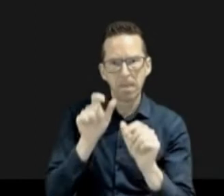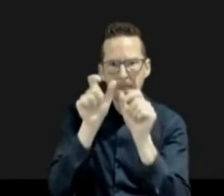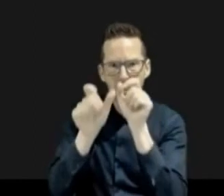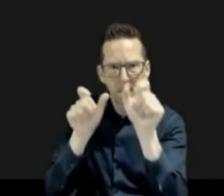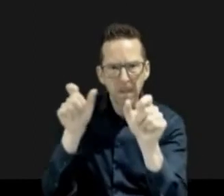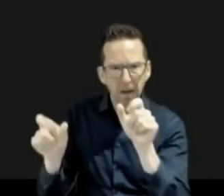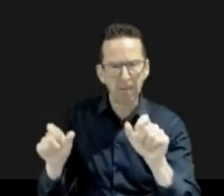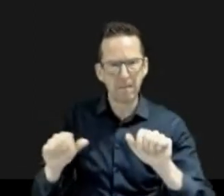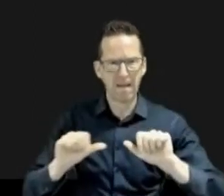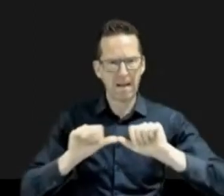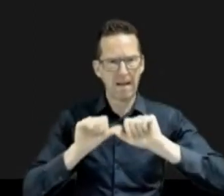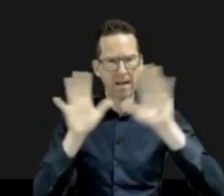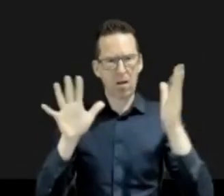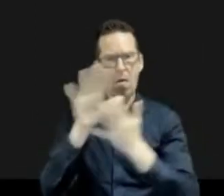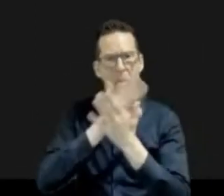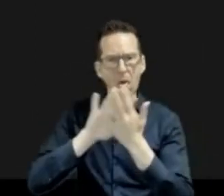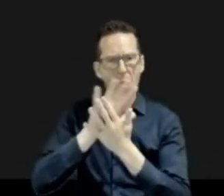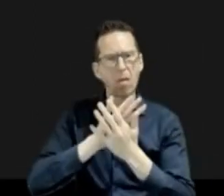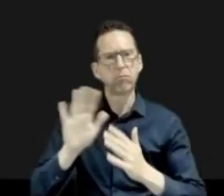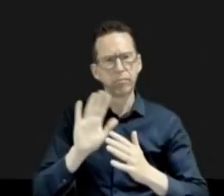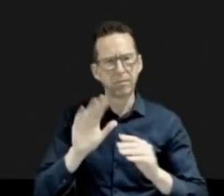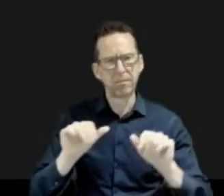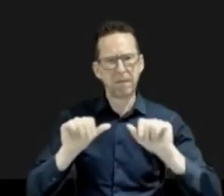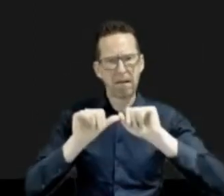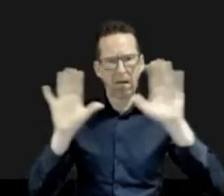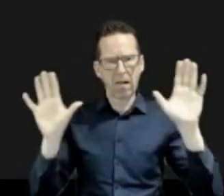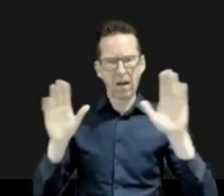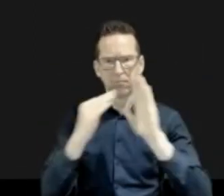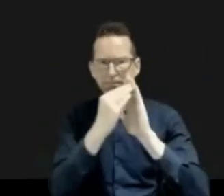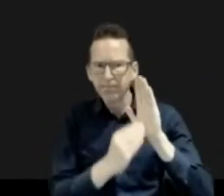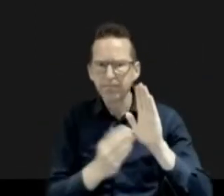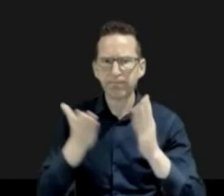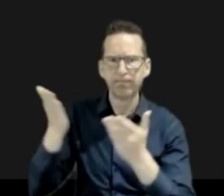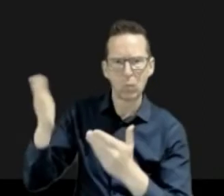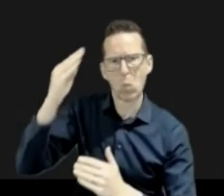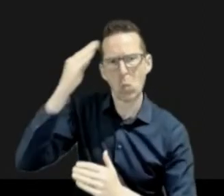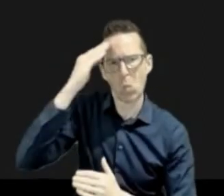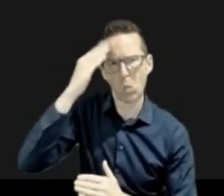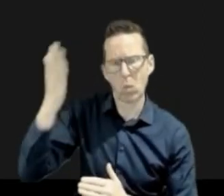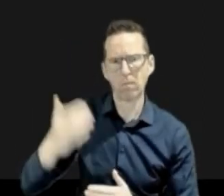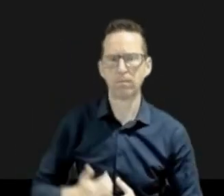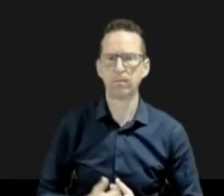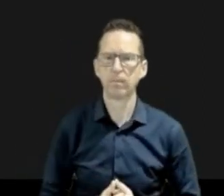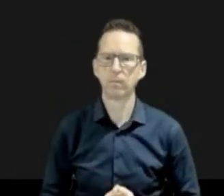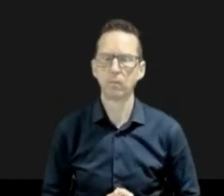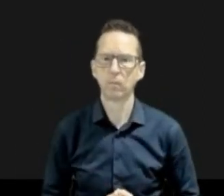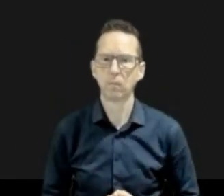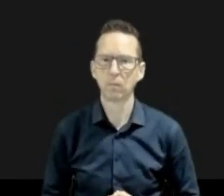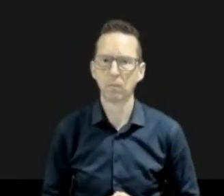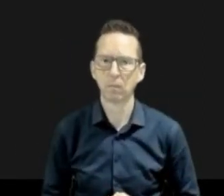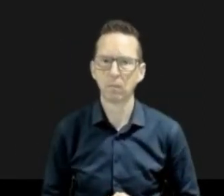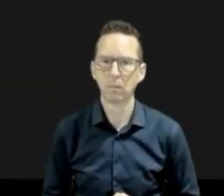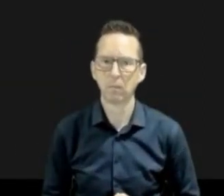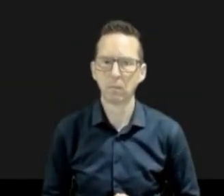poco tiempo había no muy claro la la la cuestión de la